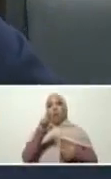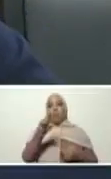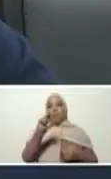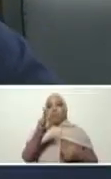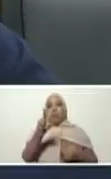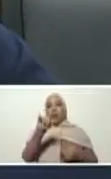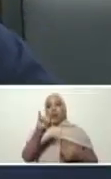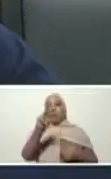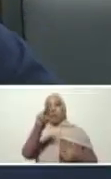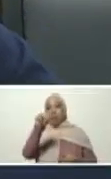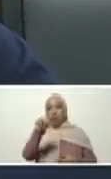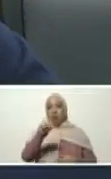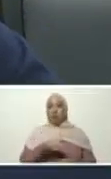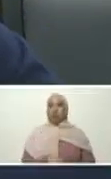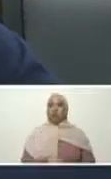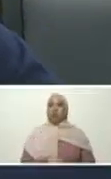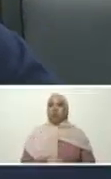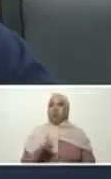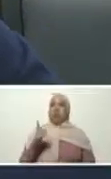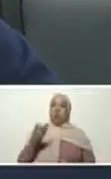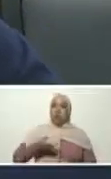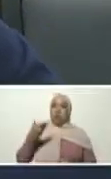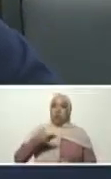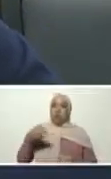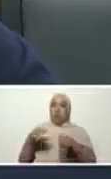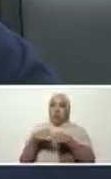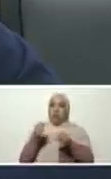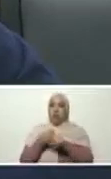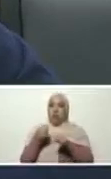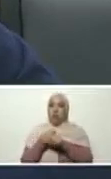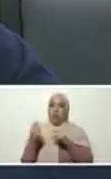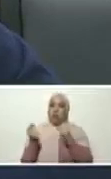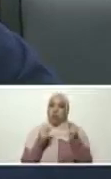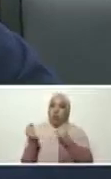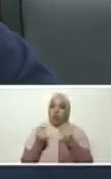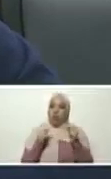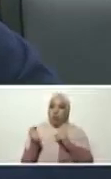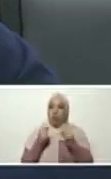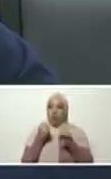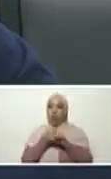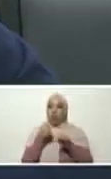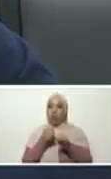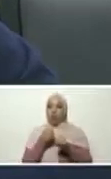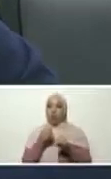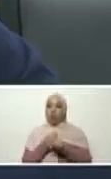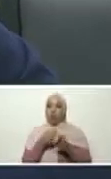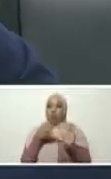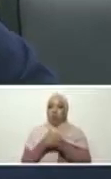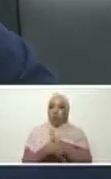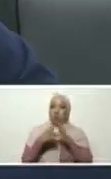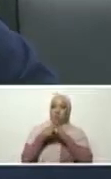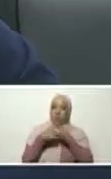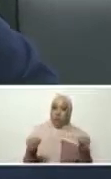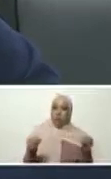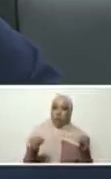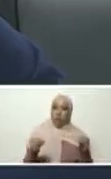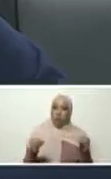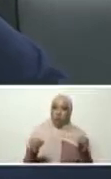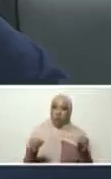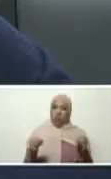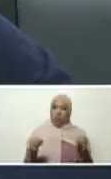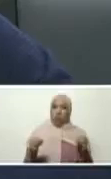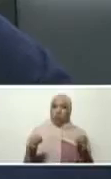importantes que creo que tenemos que sentar en una mesa justamente a debatir cada uno de estos elementos son todos los